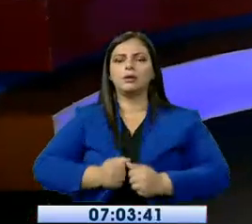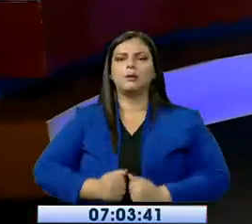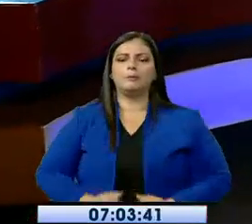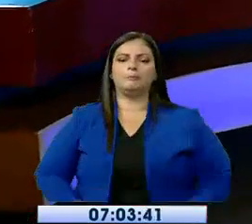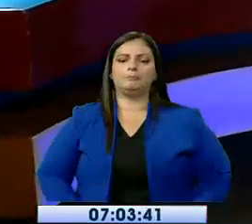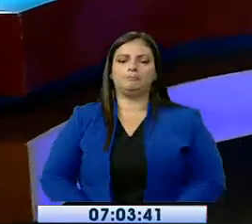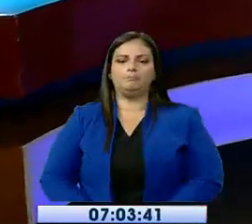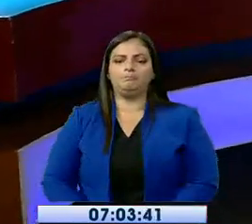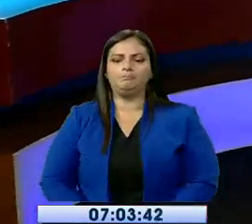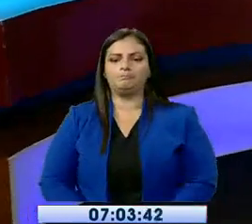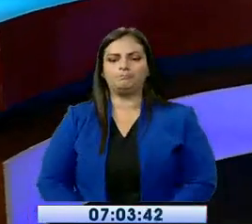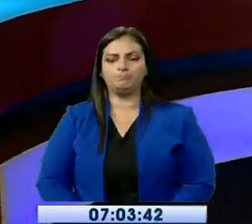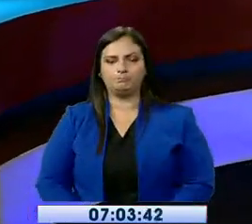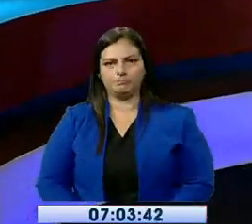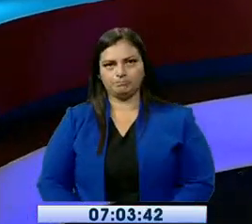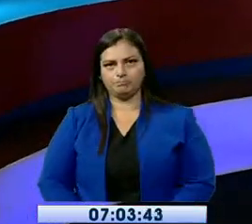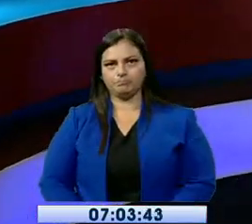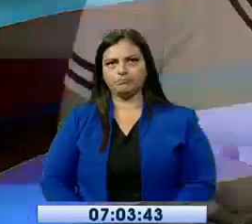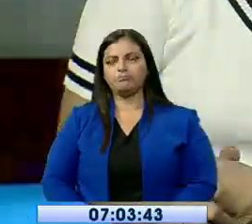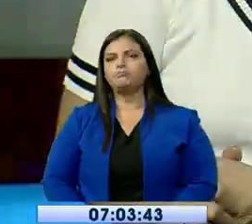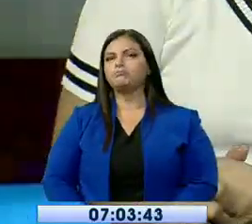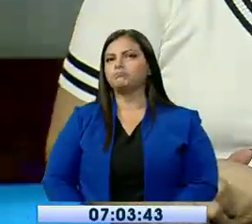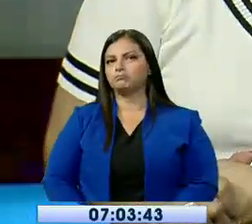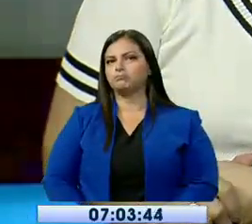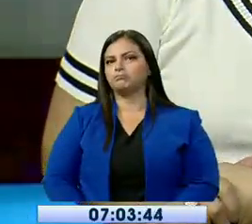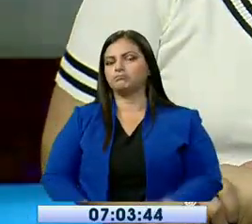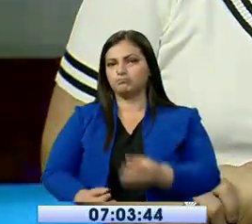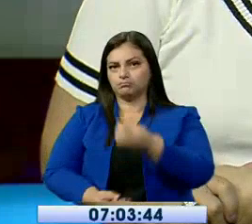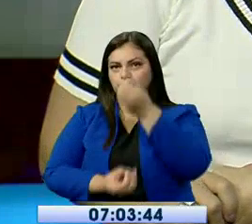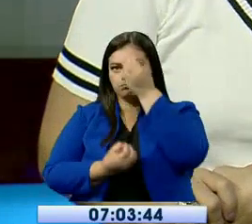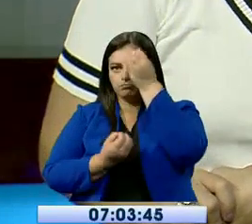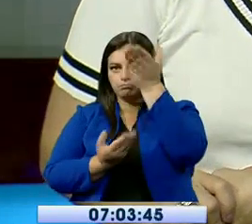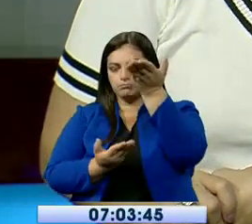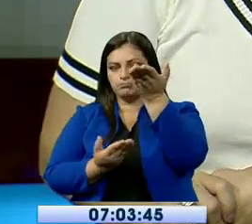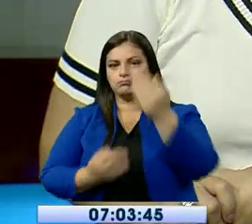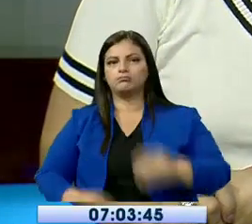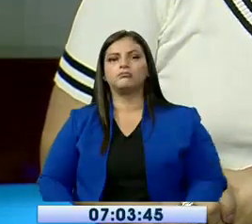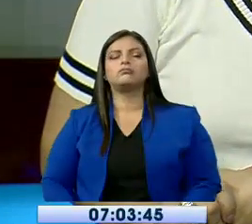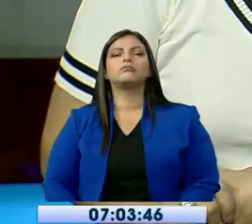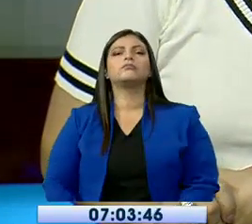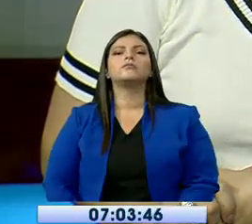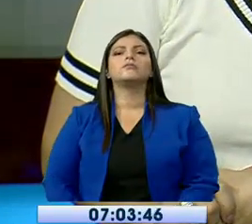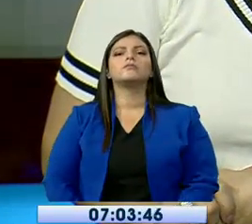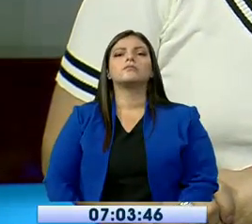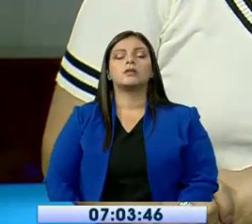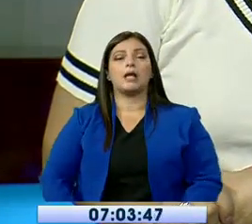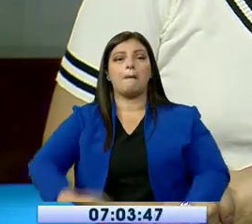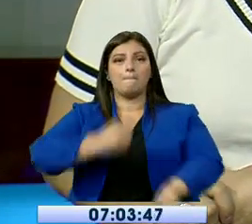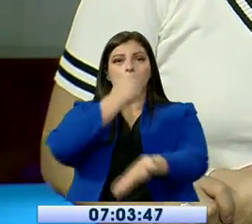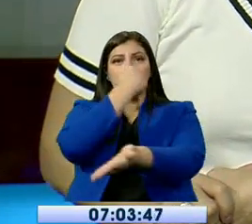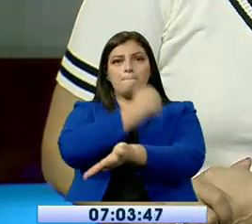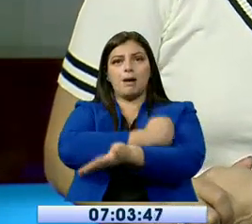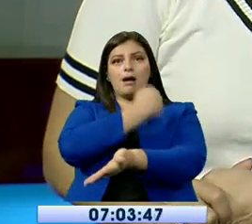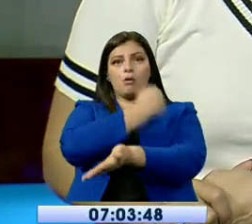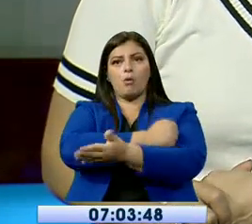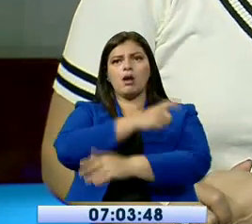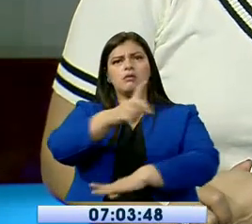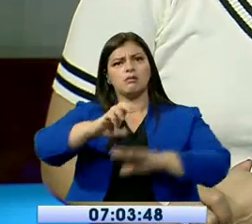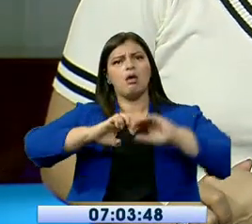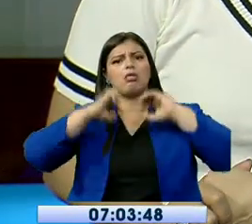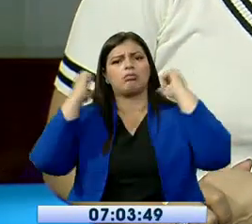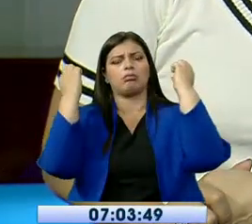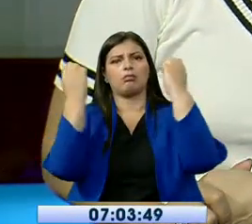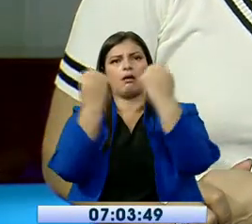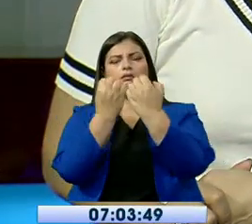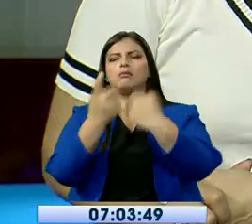Asesinan a un ciudadano con un disparo en la cabeza dentro de un vehículo cerca del estadio de Pascuales en Guayaquil. Aparentemente el